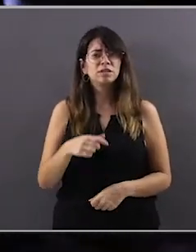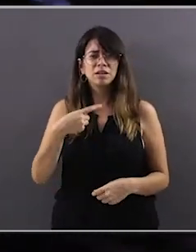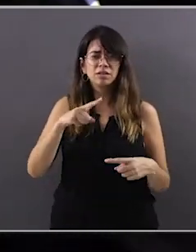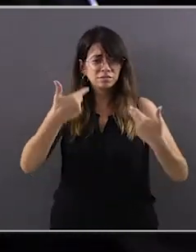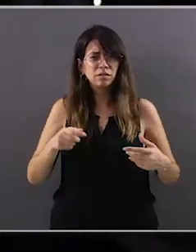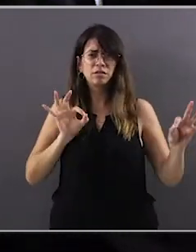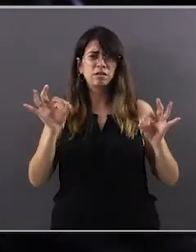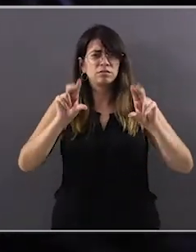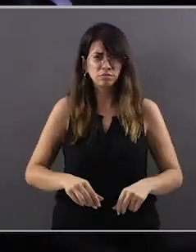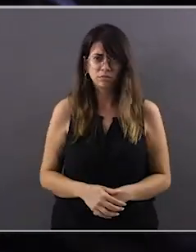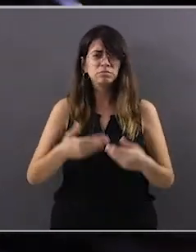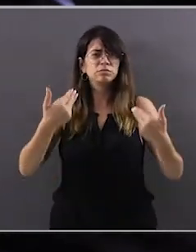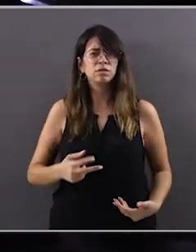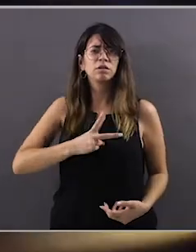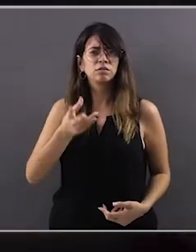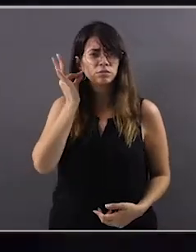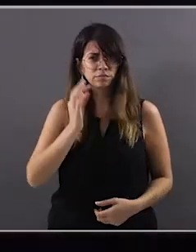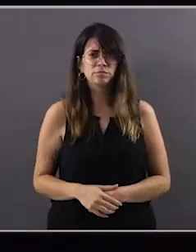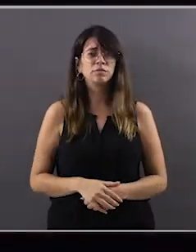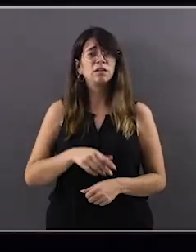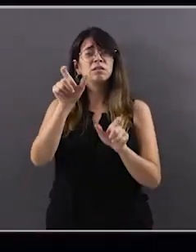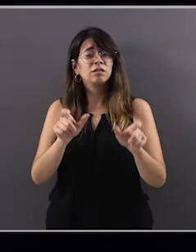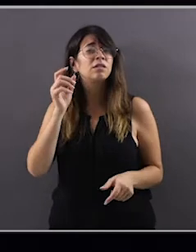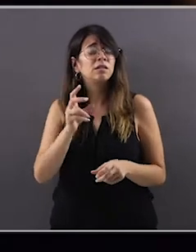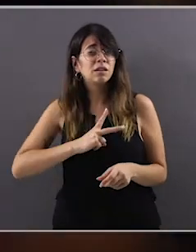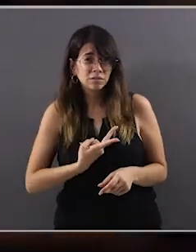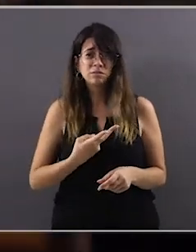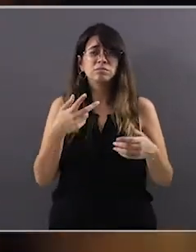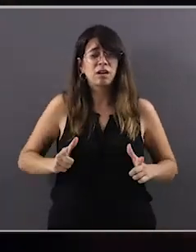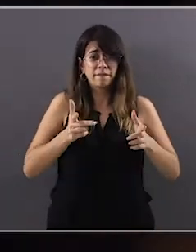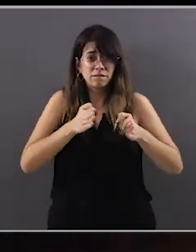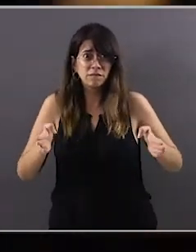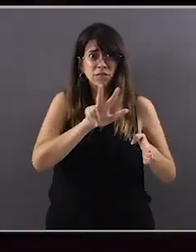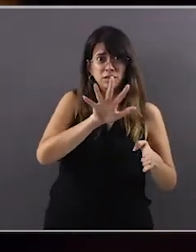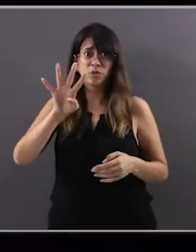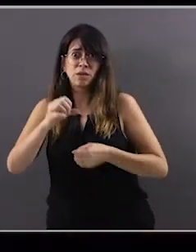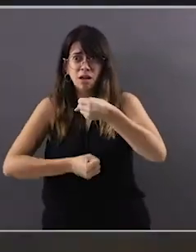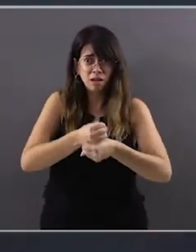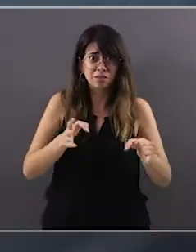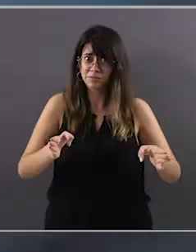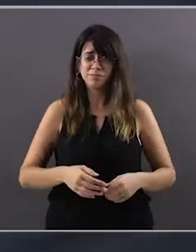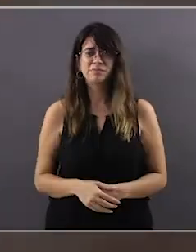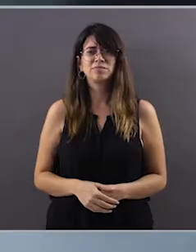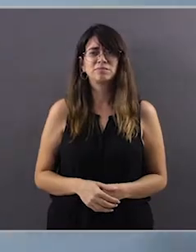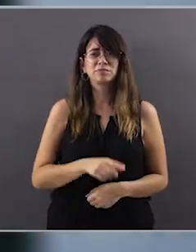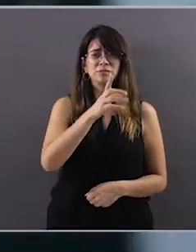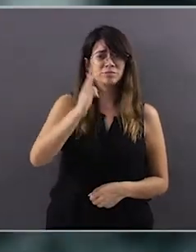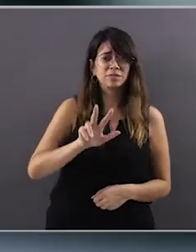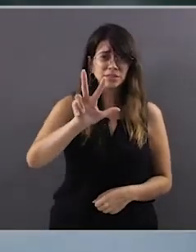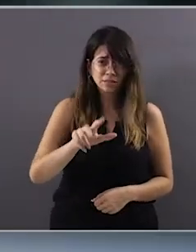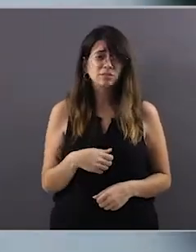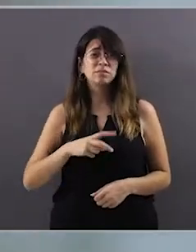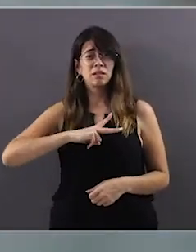maricón, soy una mujer trans. La expectativa de vida de las personas trans son 35 o 40 años. Lamentablemente la